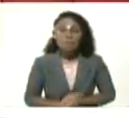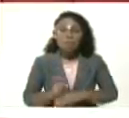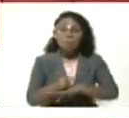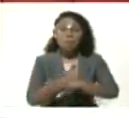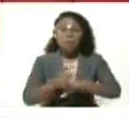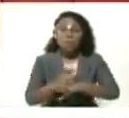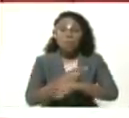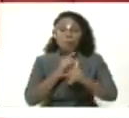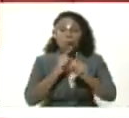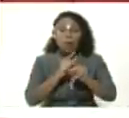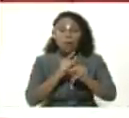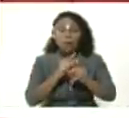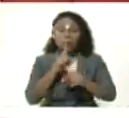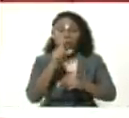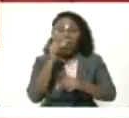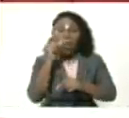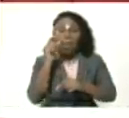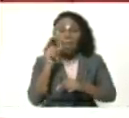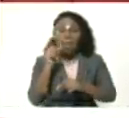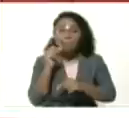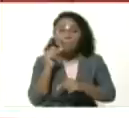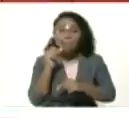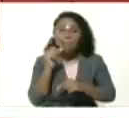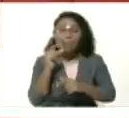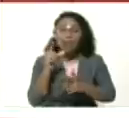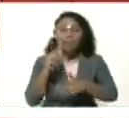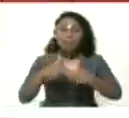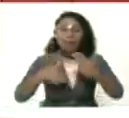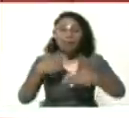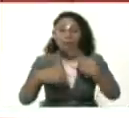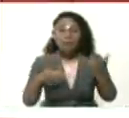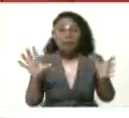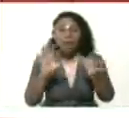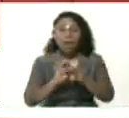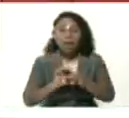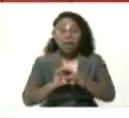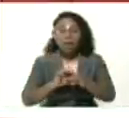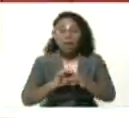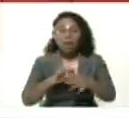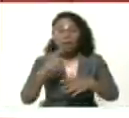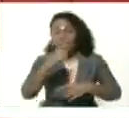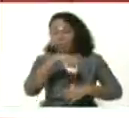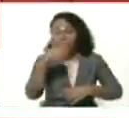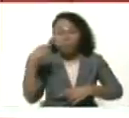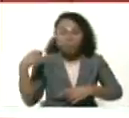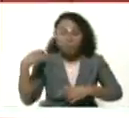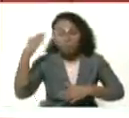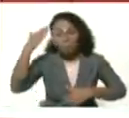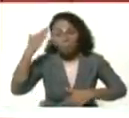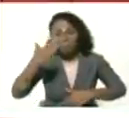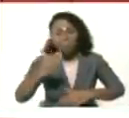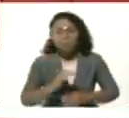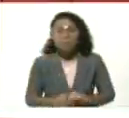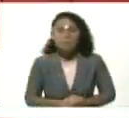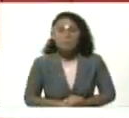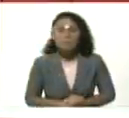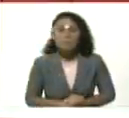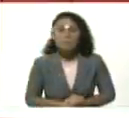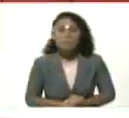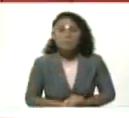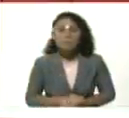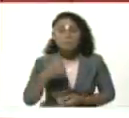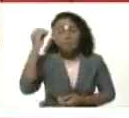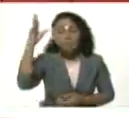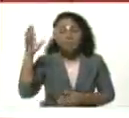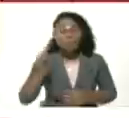Gobierna allí un sinvergüenza, aliado, unido al narcotráfico, al narcoparamilitarismo, bueno, capaz de